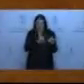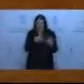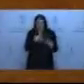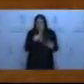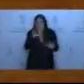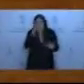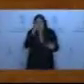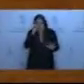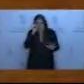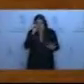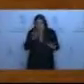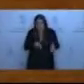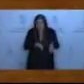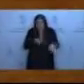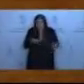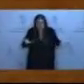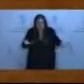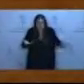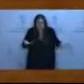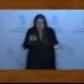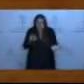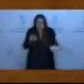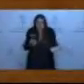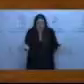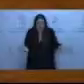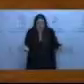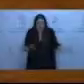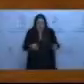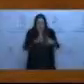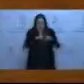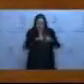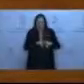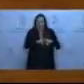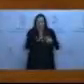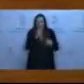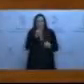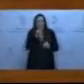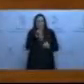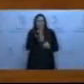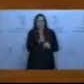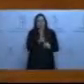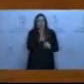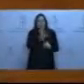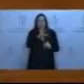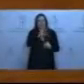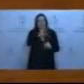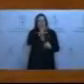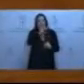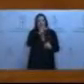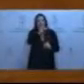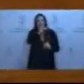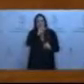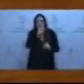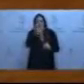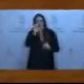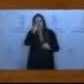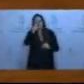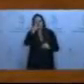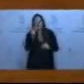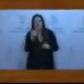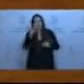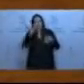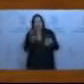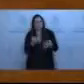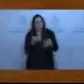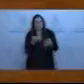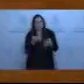sé qué más se puede decir, ¿no? Respecto al análisis de la litigiosidad, se pone de manifiesto que, por ejemplo, la Thalia y SEDES no tienen debidamente calibrada ni constituida